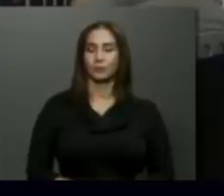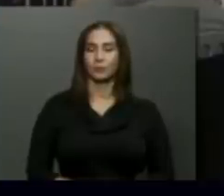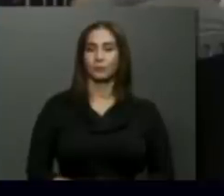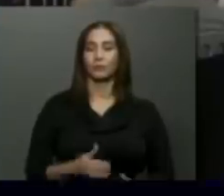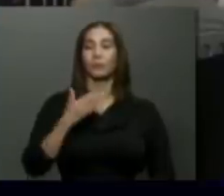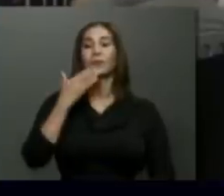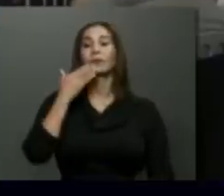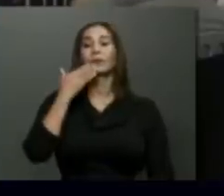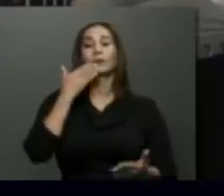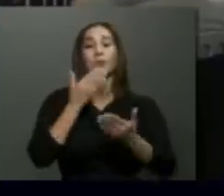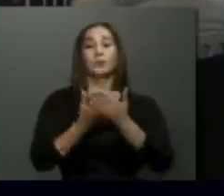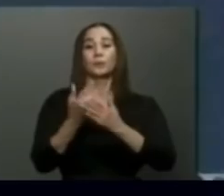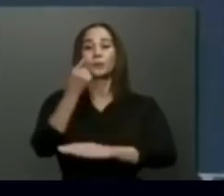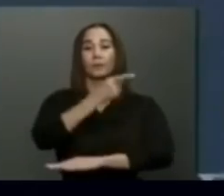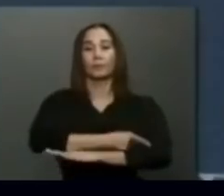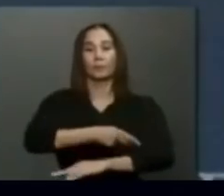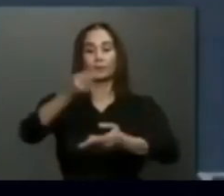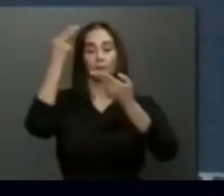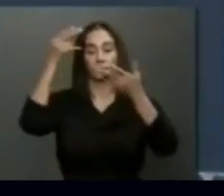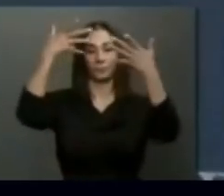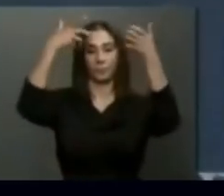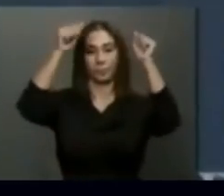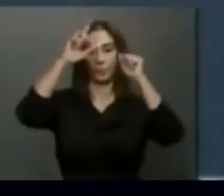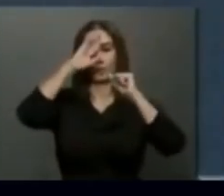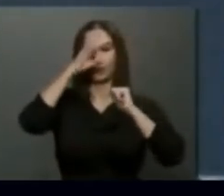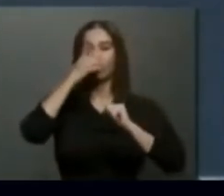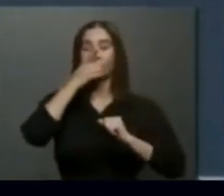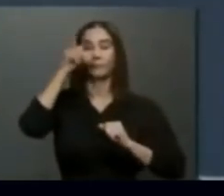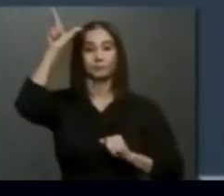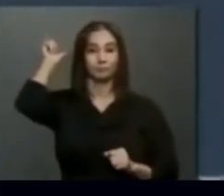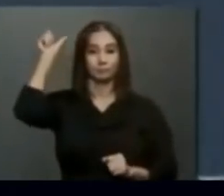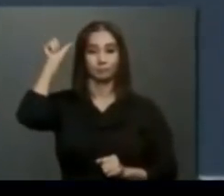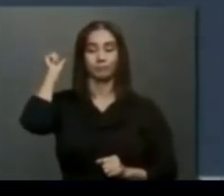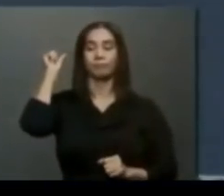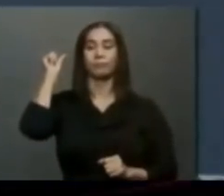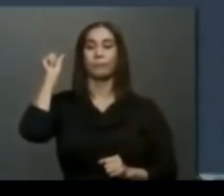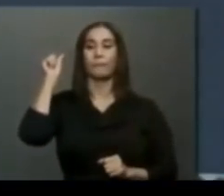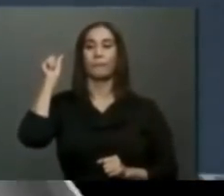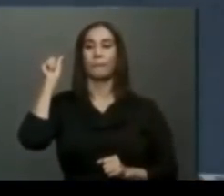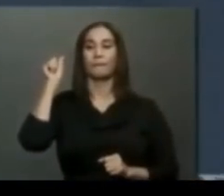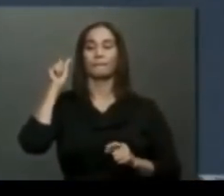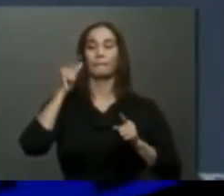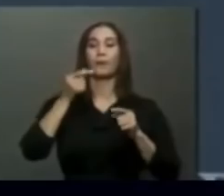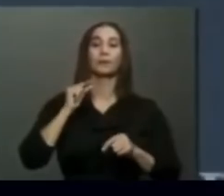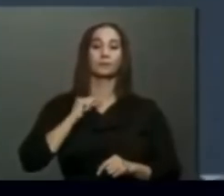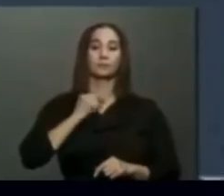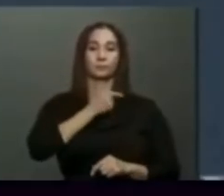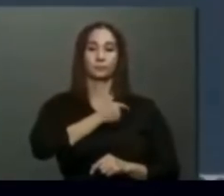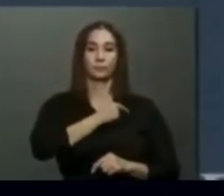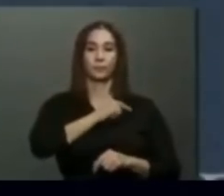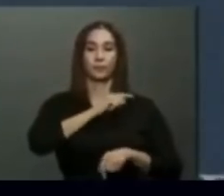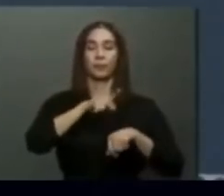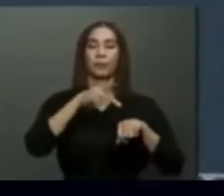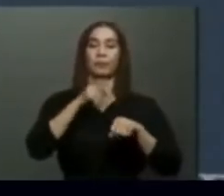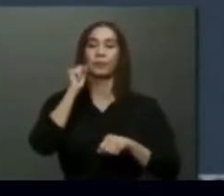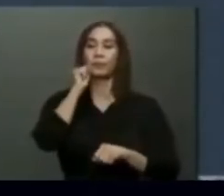Buenos días, excelentísimo señor presidente constitucional de la República, Luis Abinader. Julia Adrullar, gobernadora de la provincia de Santo